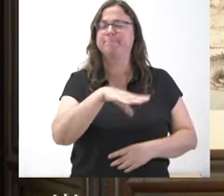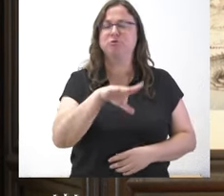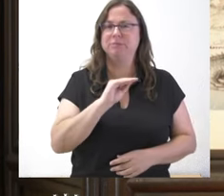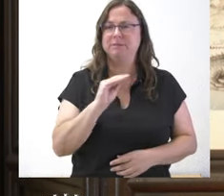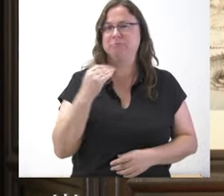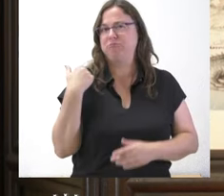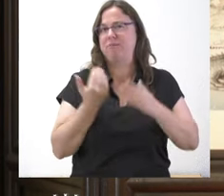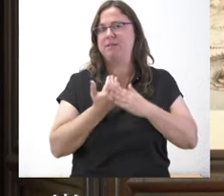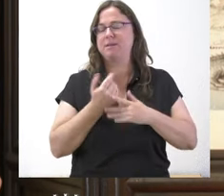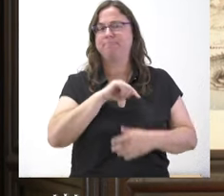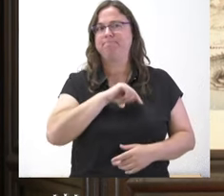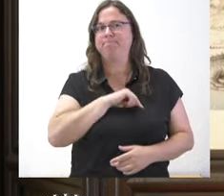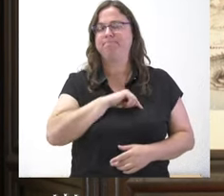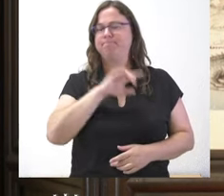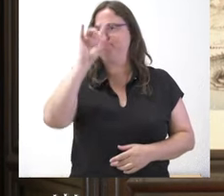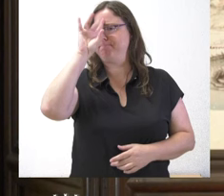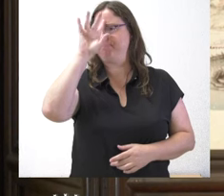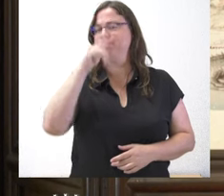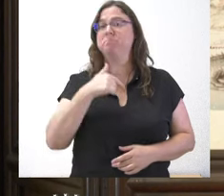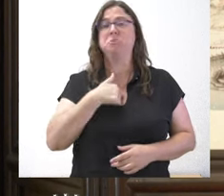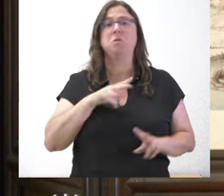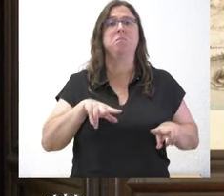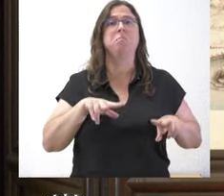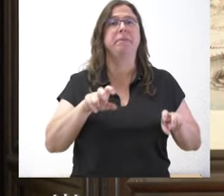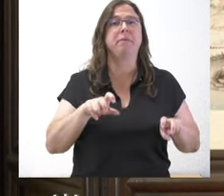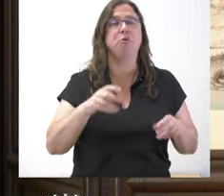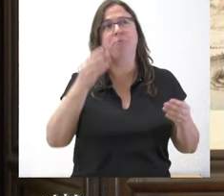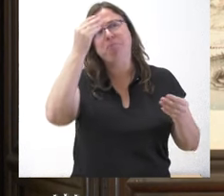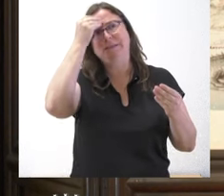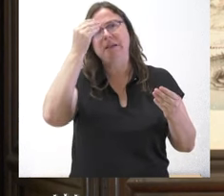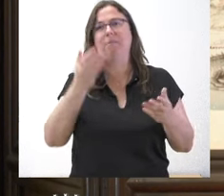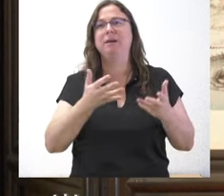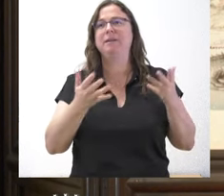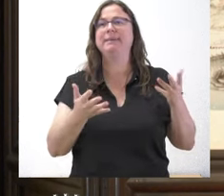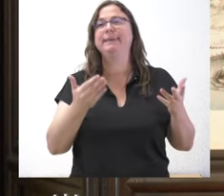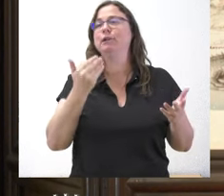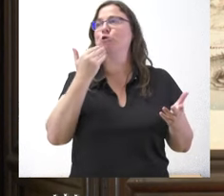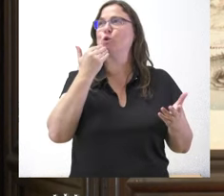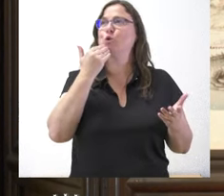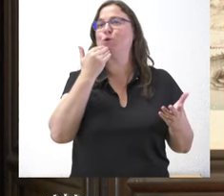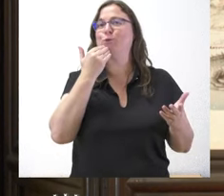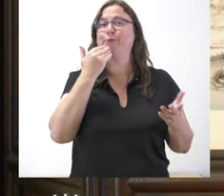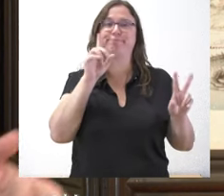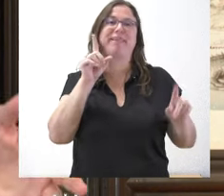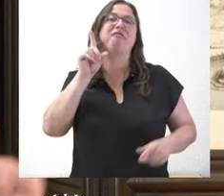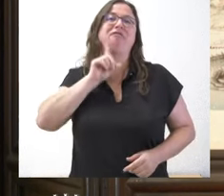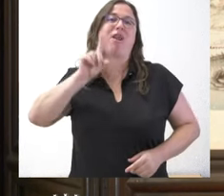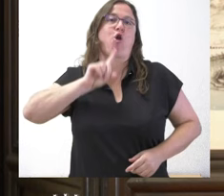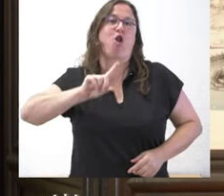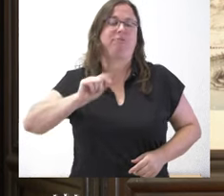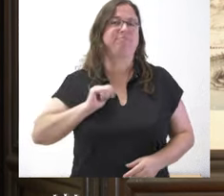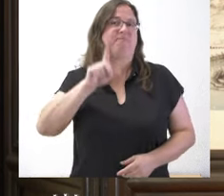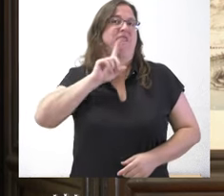me sorprendía Yo inicialmente pensaba que era un un farol no